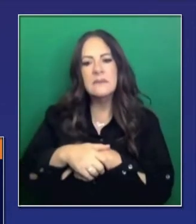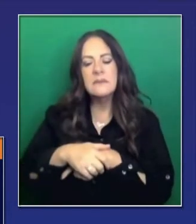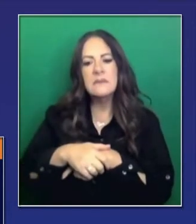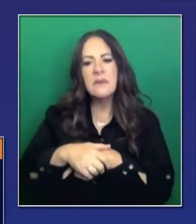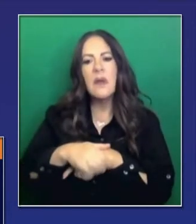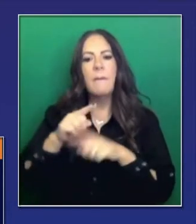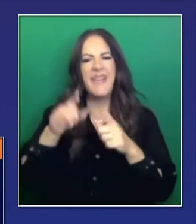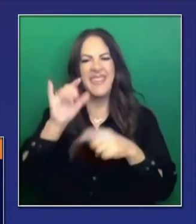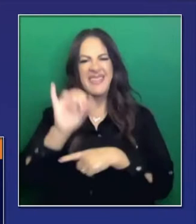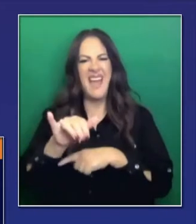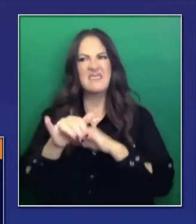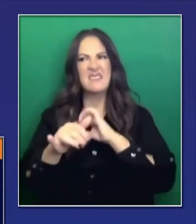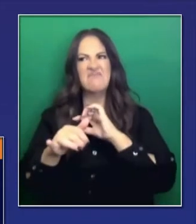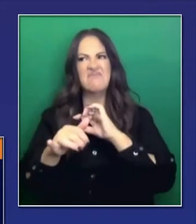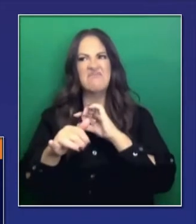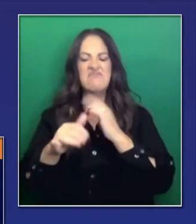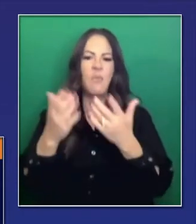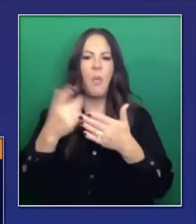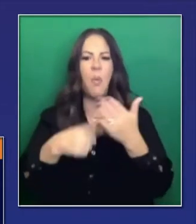Pero esta es la base.